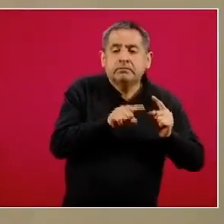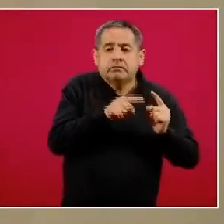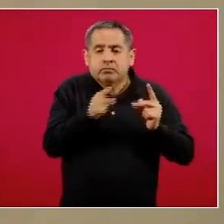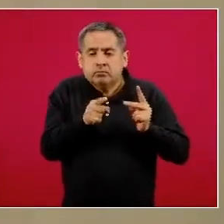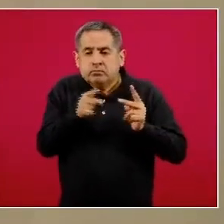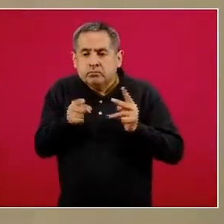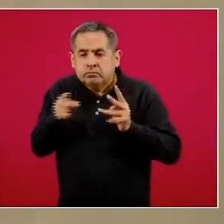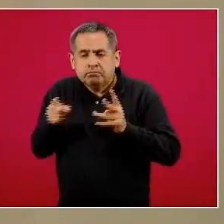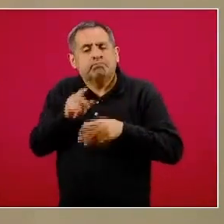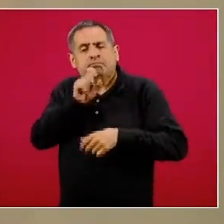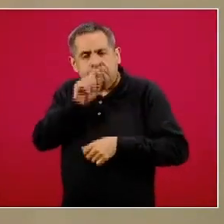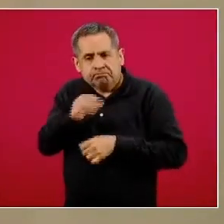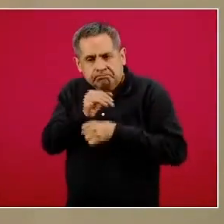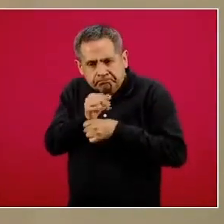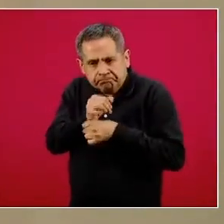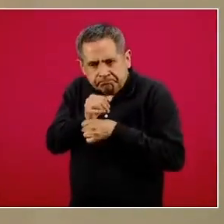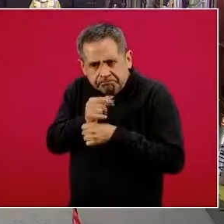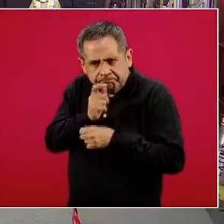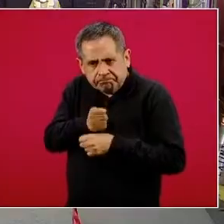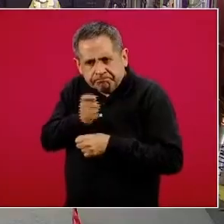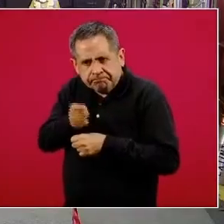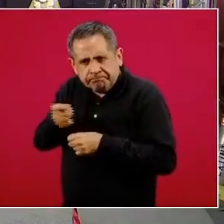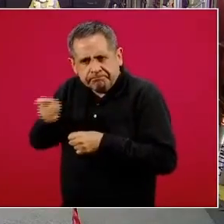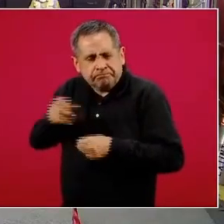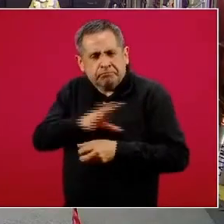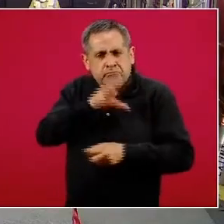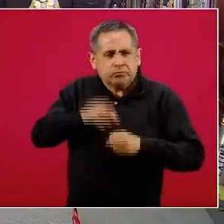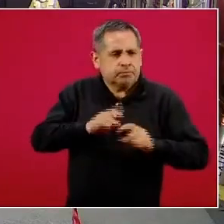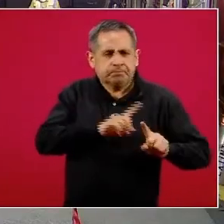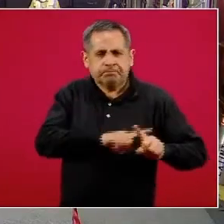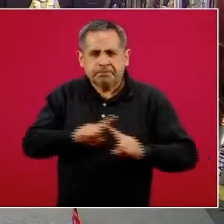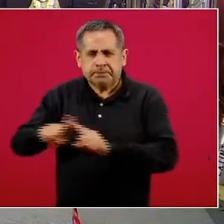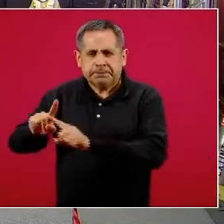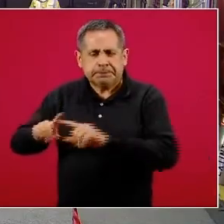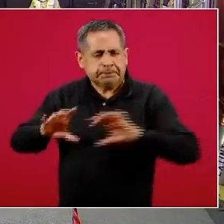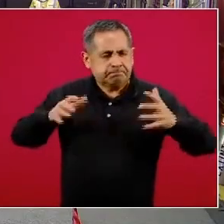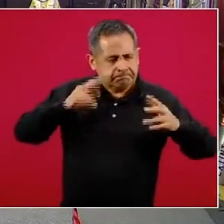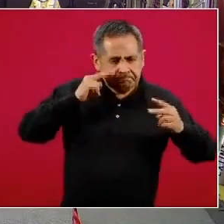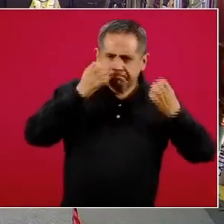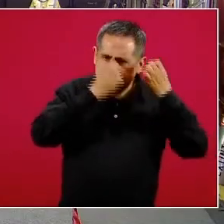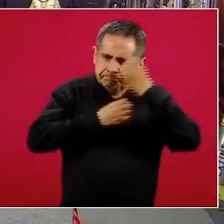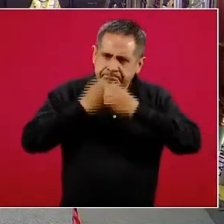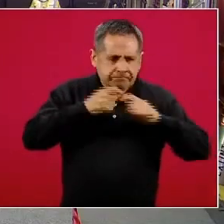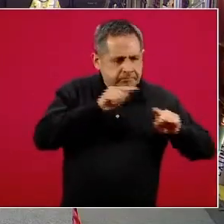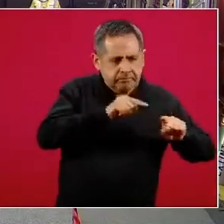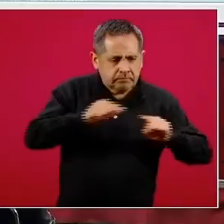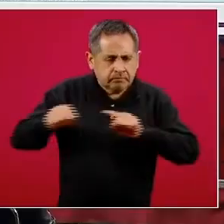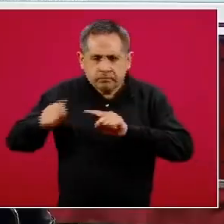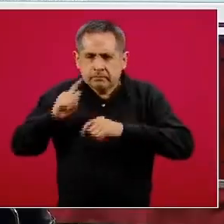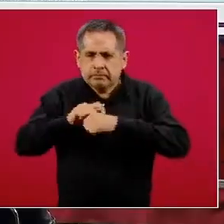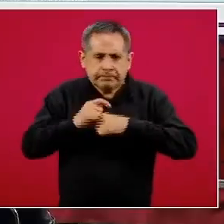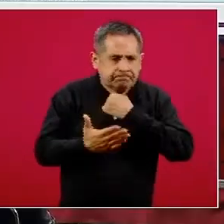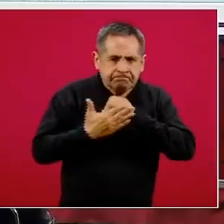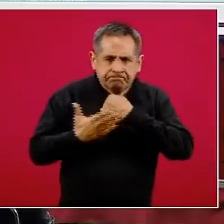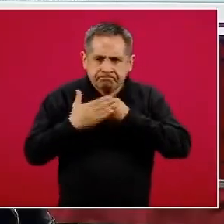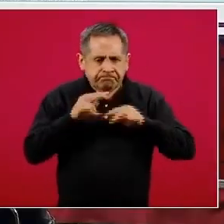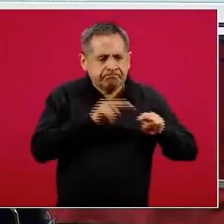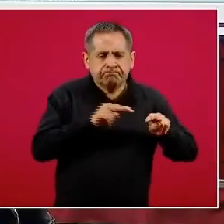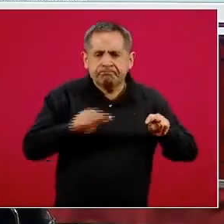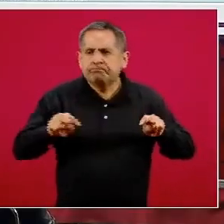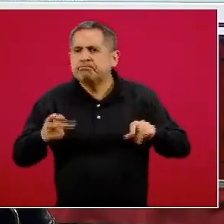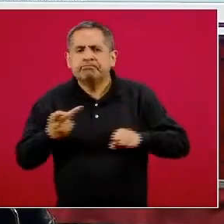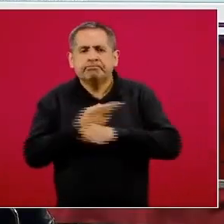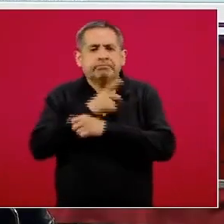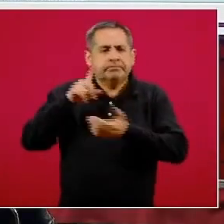de riesgos para nuestra población, que es importante siempre pues estar revisando, estar alertas ante lo que pueda ocurrir